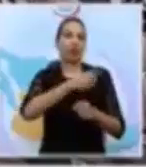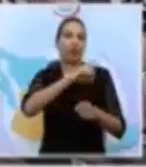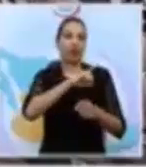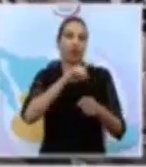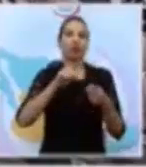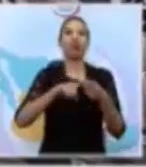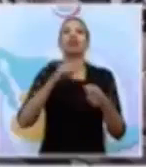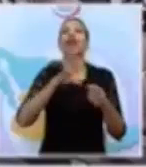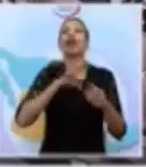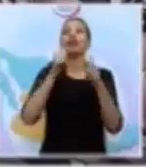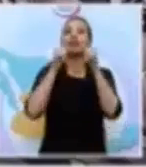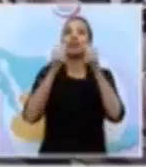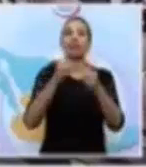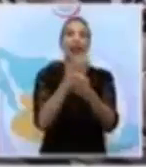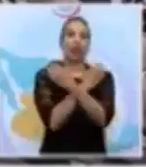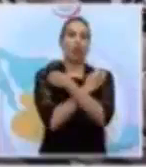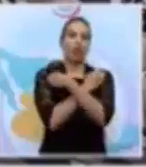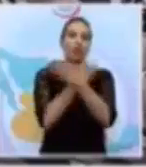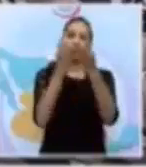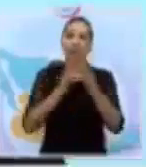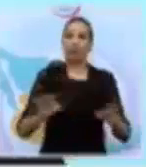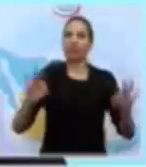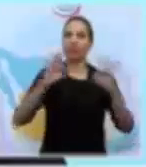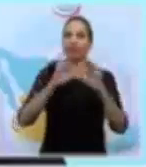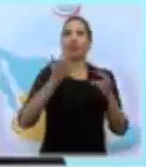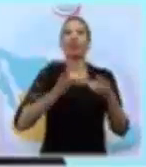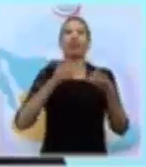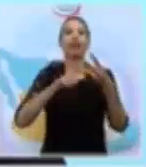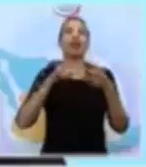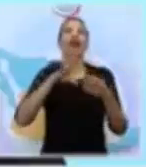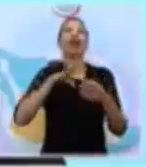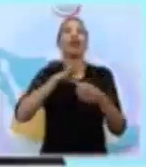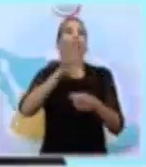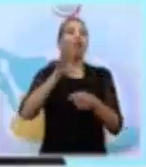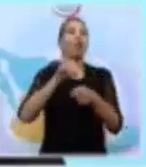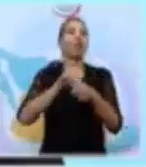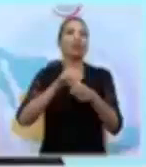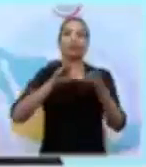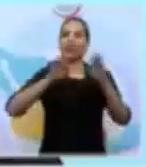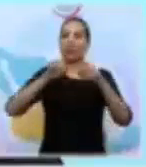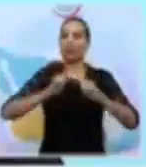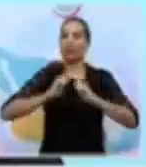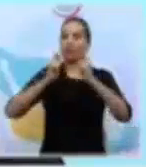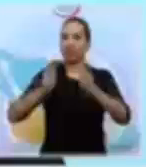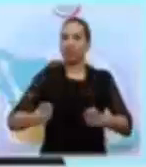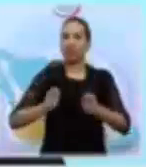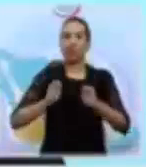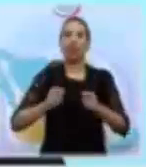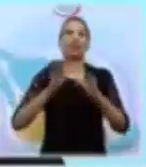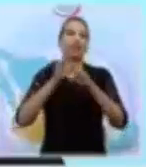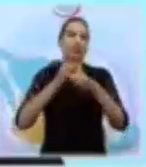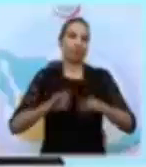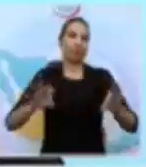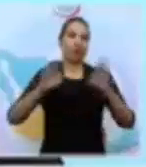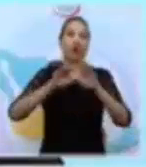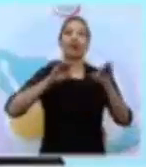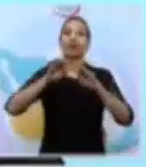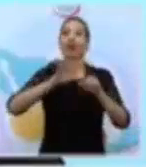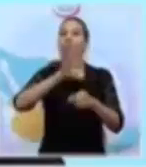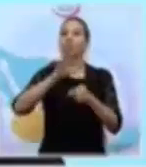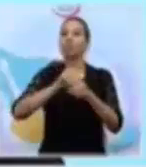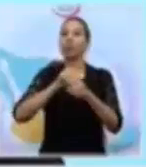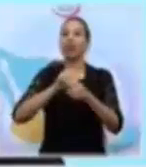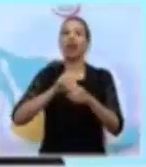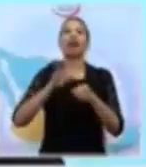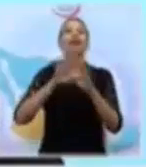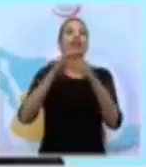tener acceso a una buena educación y tener acceso a un trabajo decente, a un empleo, a